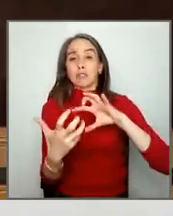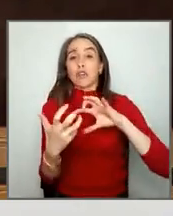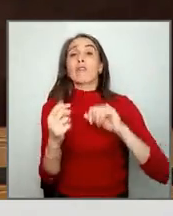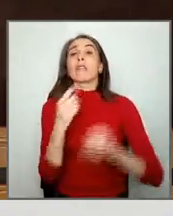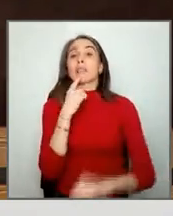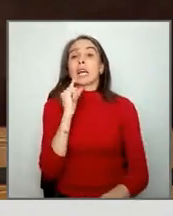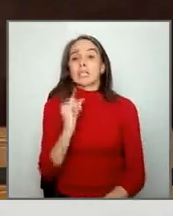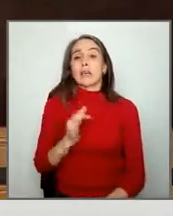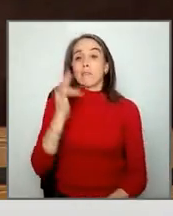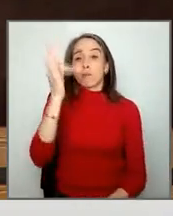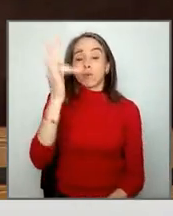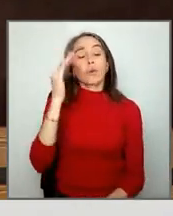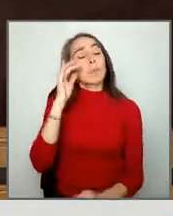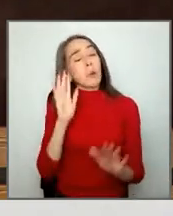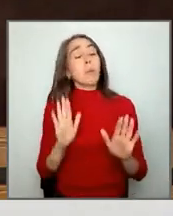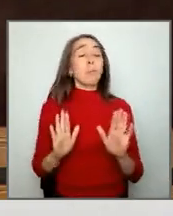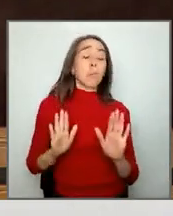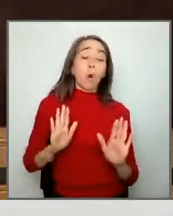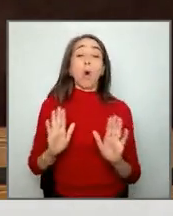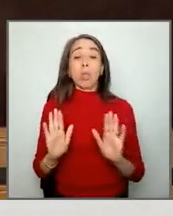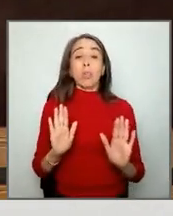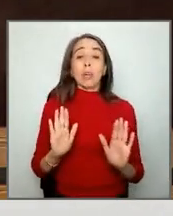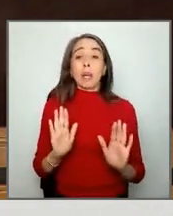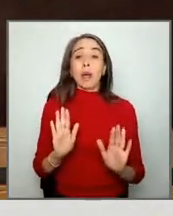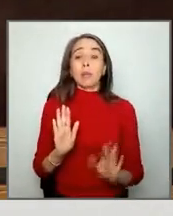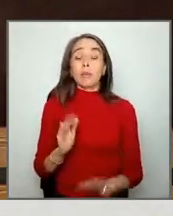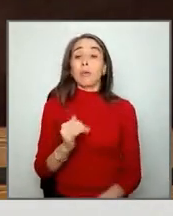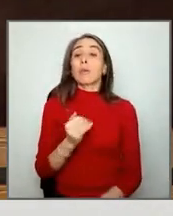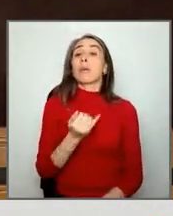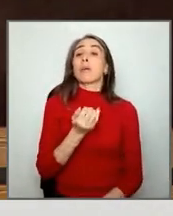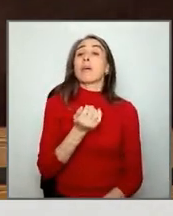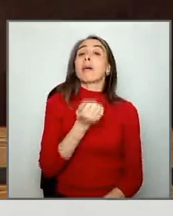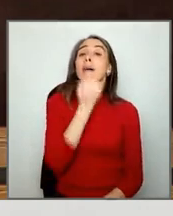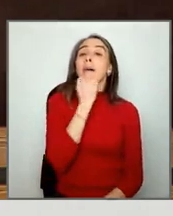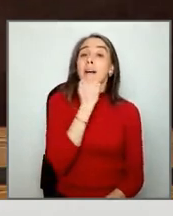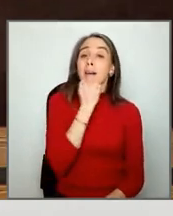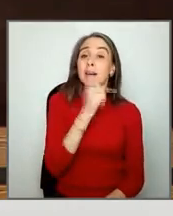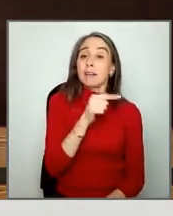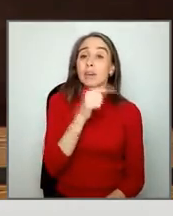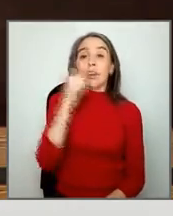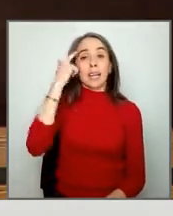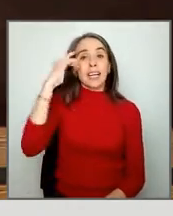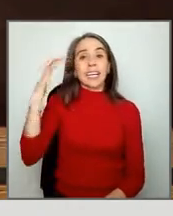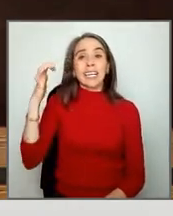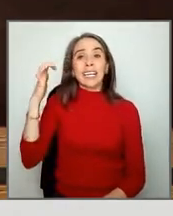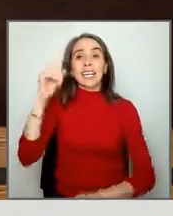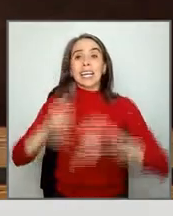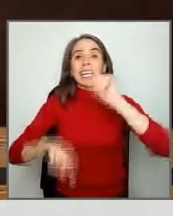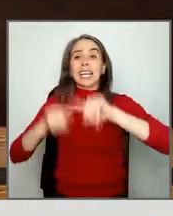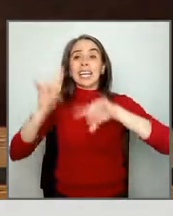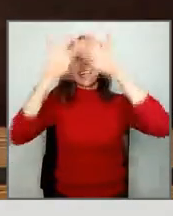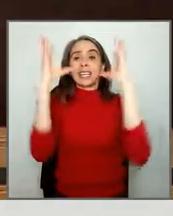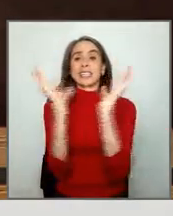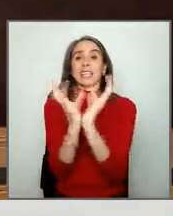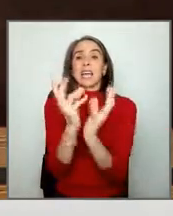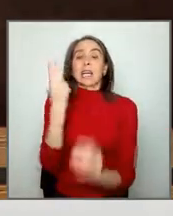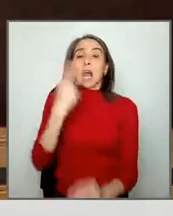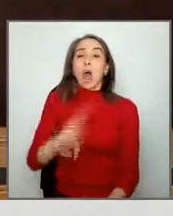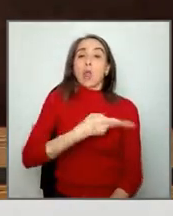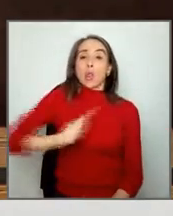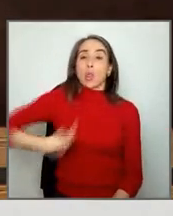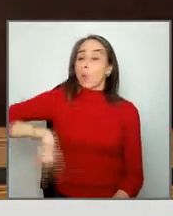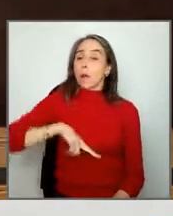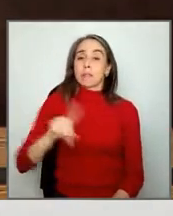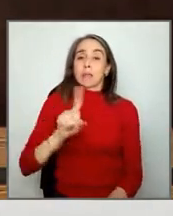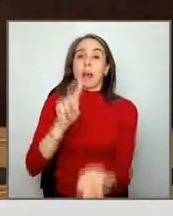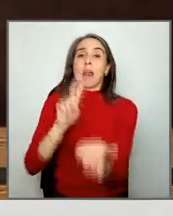moderado el error consistió en creer que la tierra era nuestra cuando la verdad de las